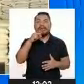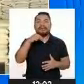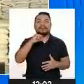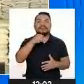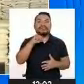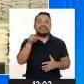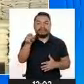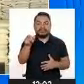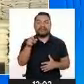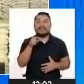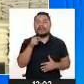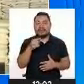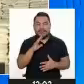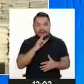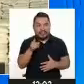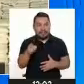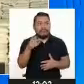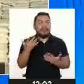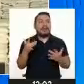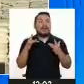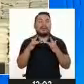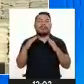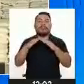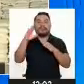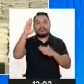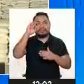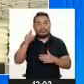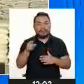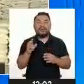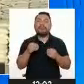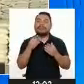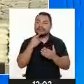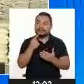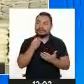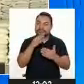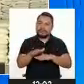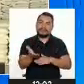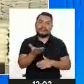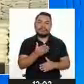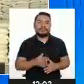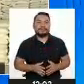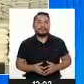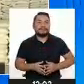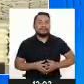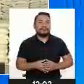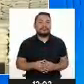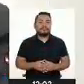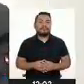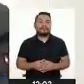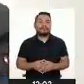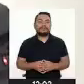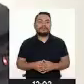Angie Juárez, desde la Dirincri. Angie, ¿cómo estás? Muy buenas tardes.